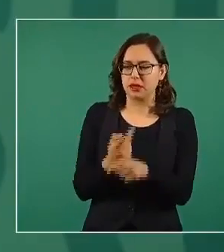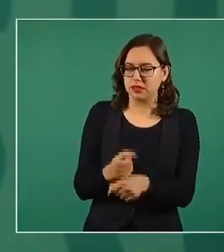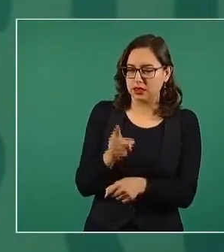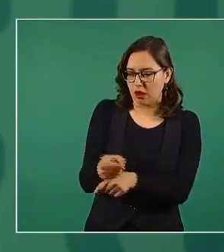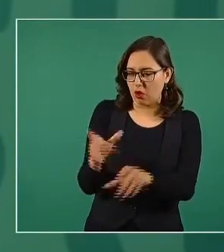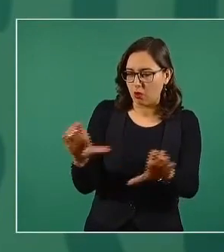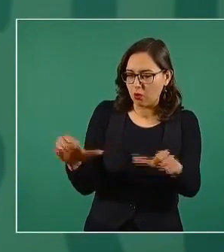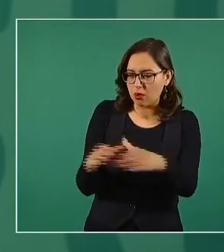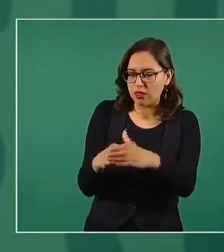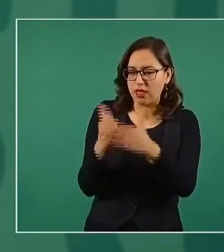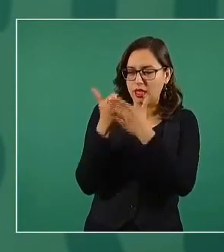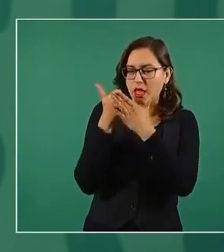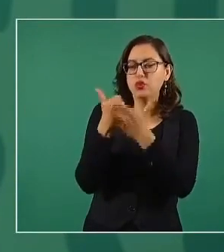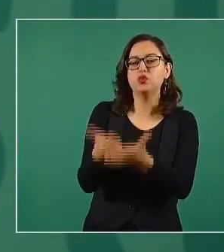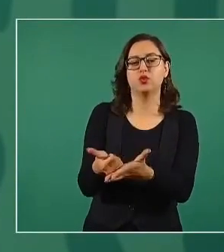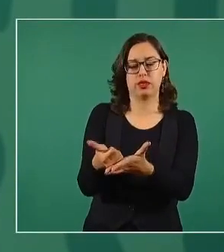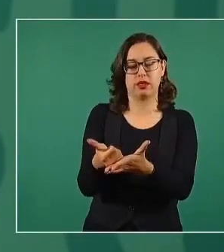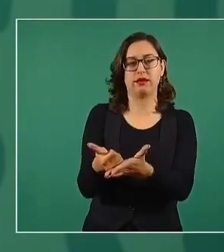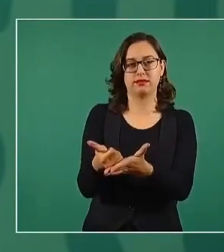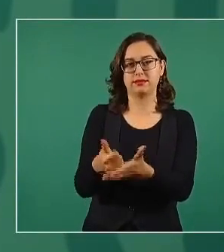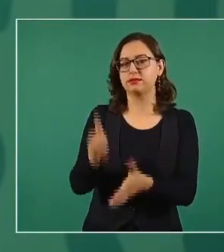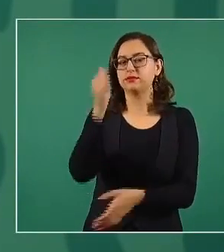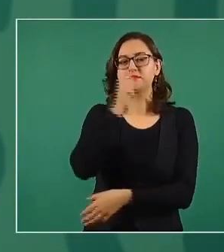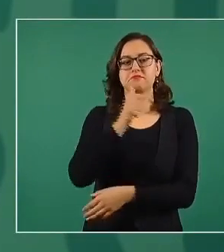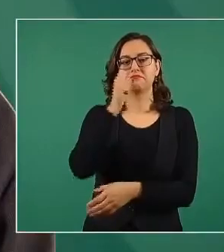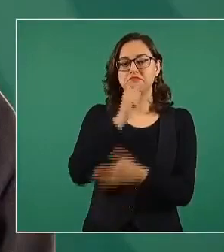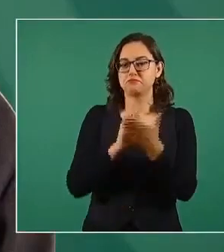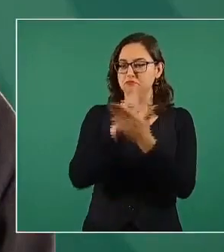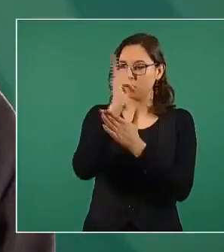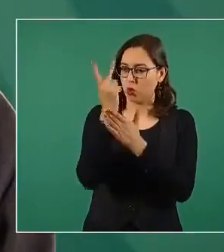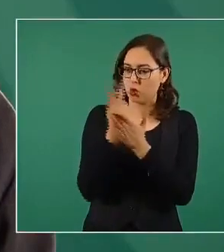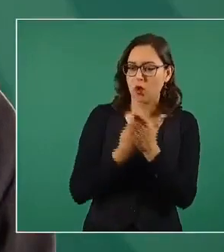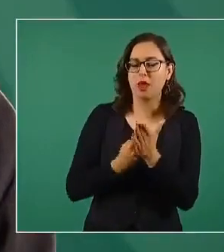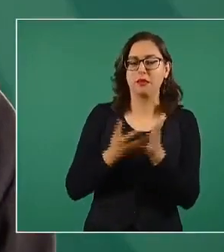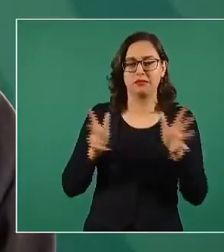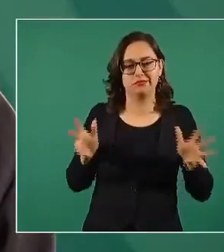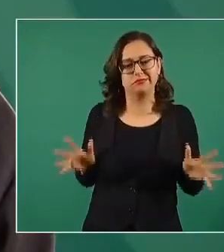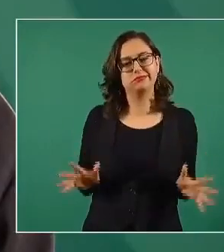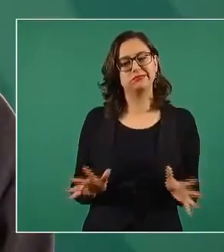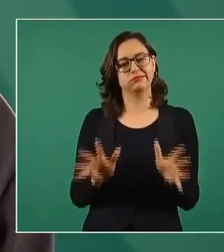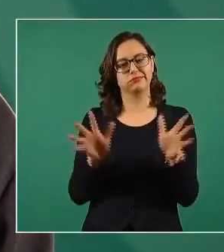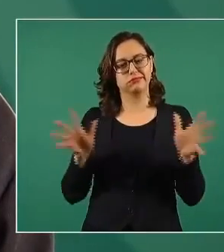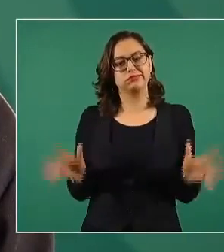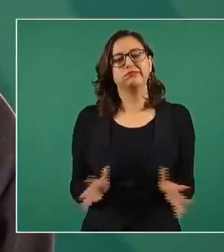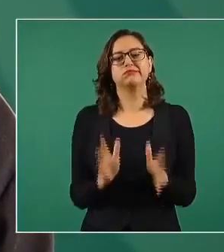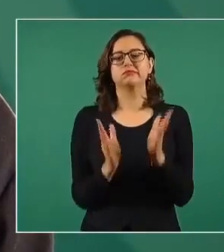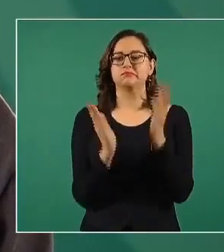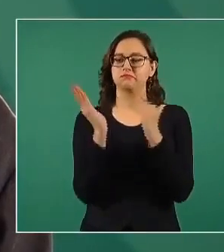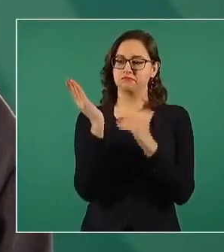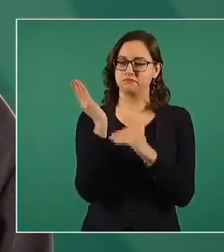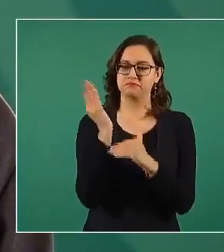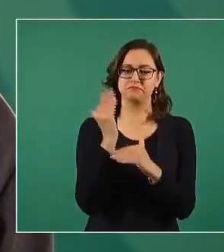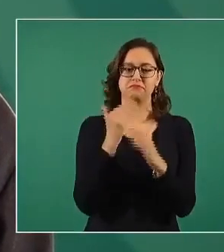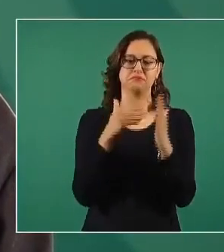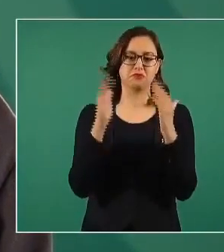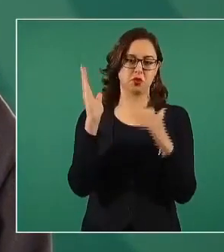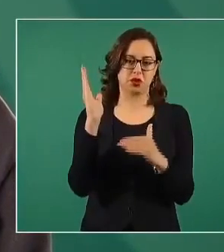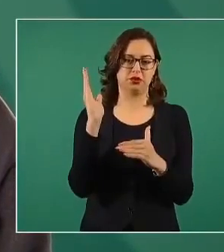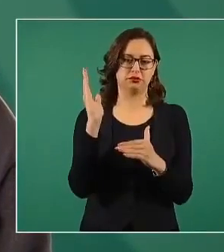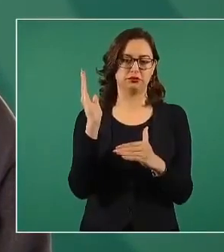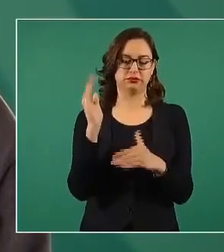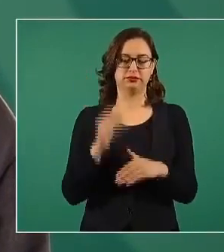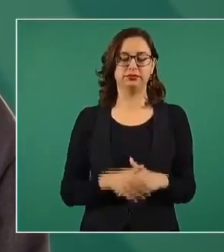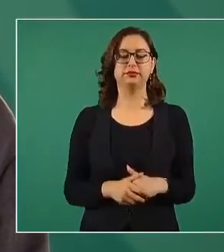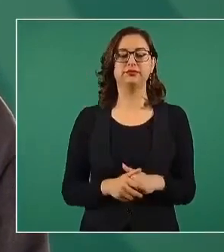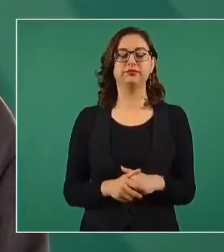favorece que este programa tenga pleno éxito en estas pequeñas